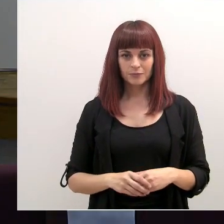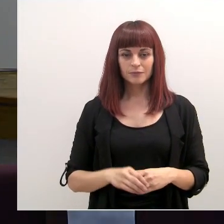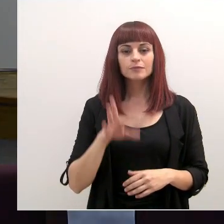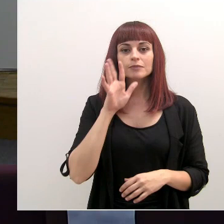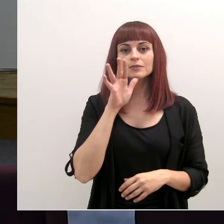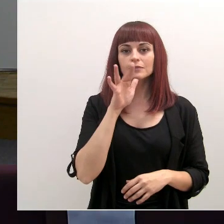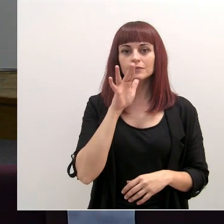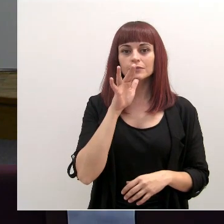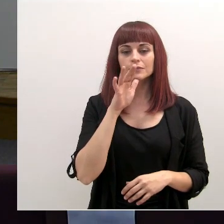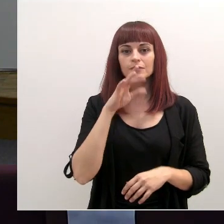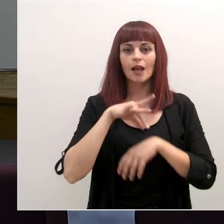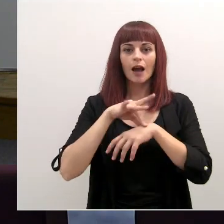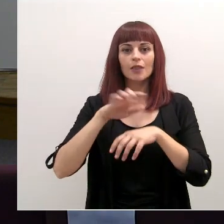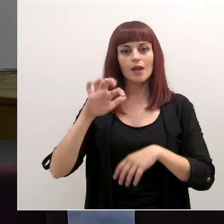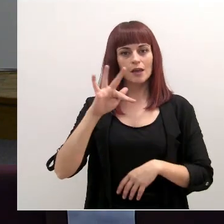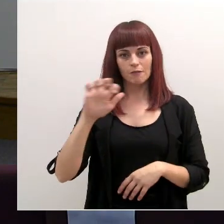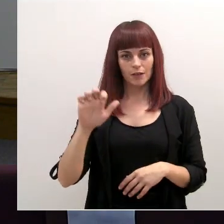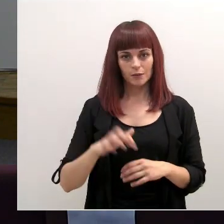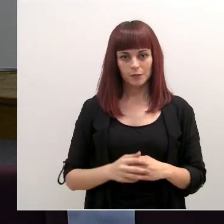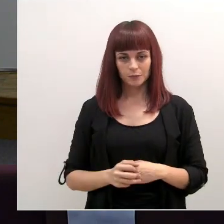Damos paso ahora a la agencia EFE.